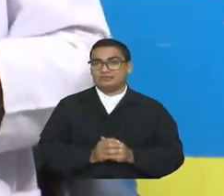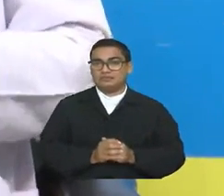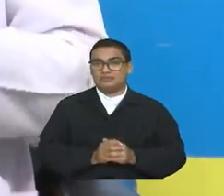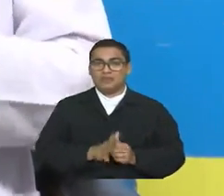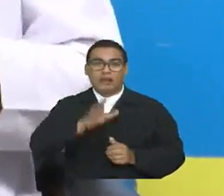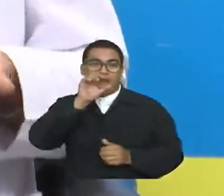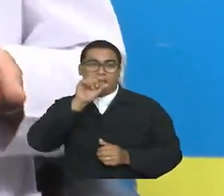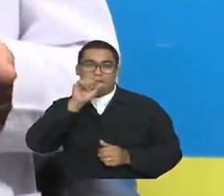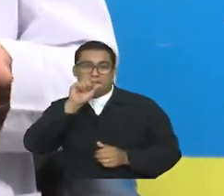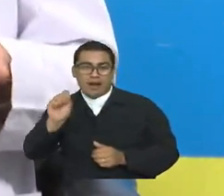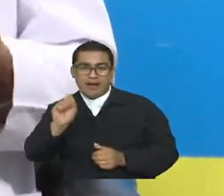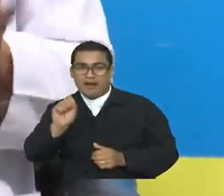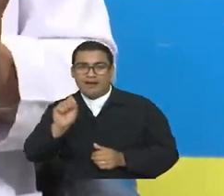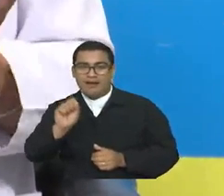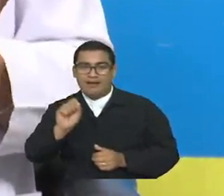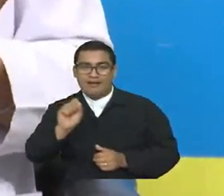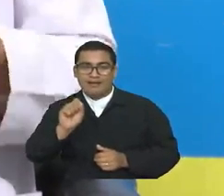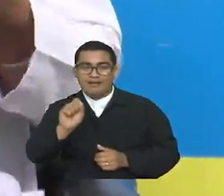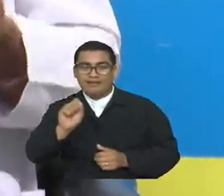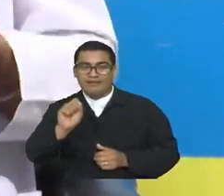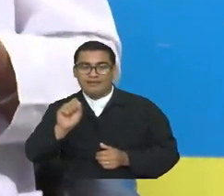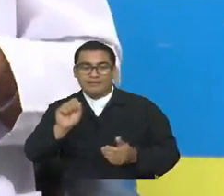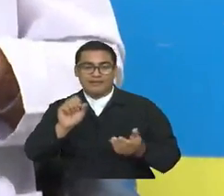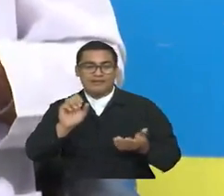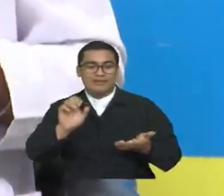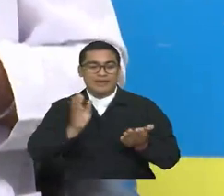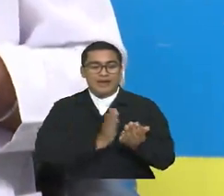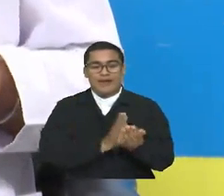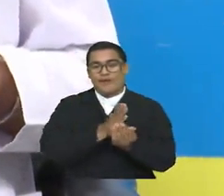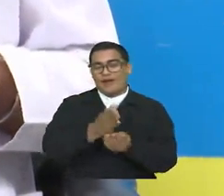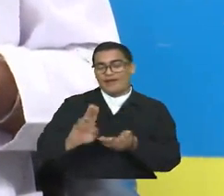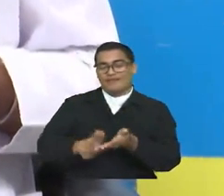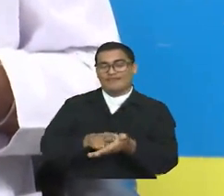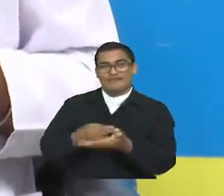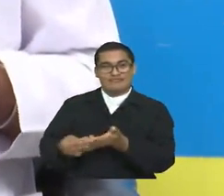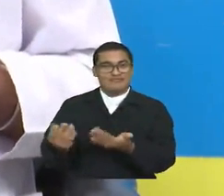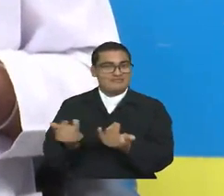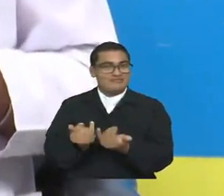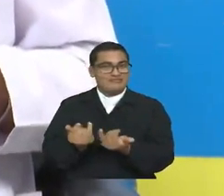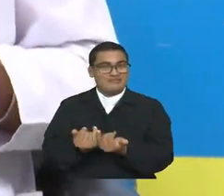mantequilla, comérmelo con aguacate, sí es cierto. Pero bueno, ahorita viene lo que